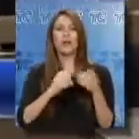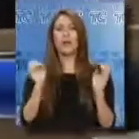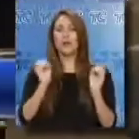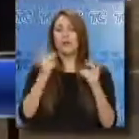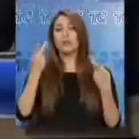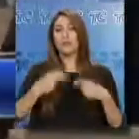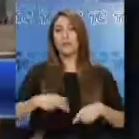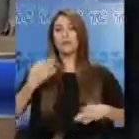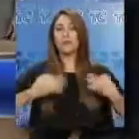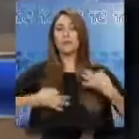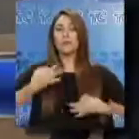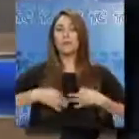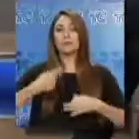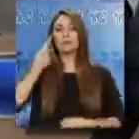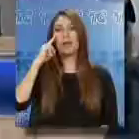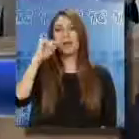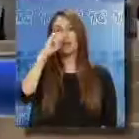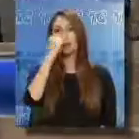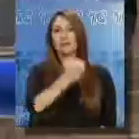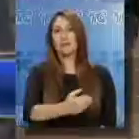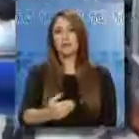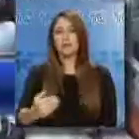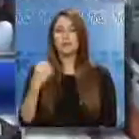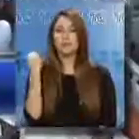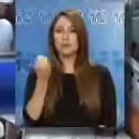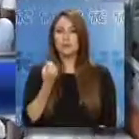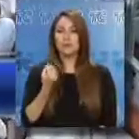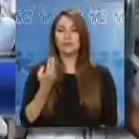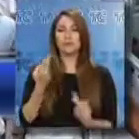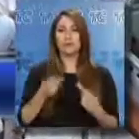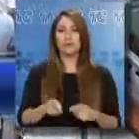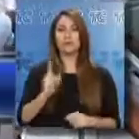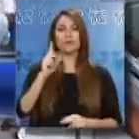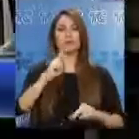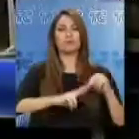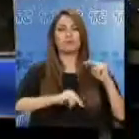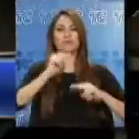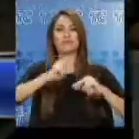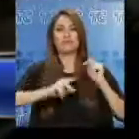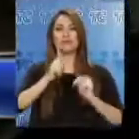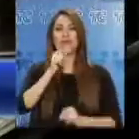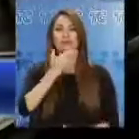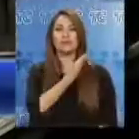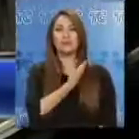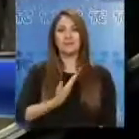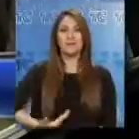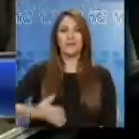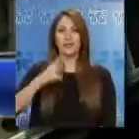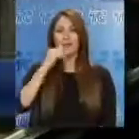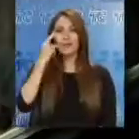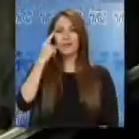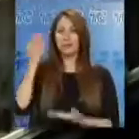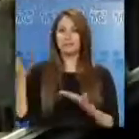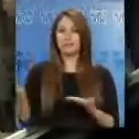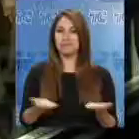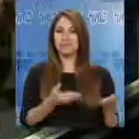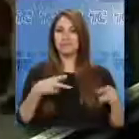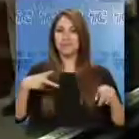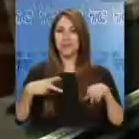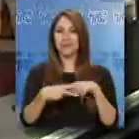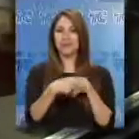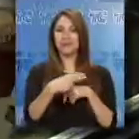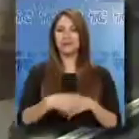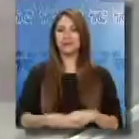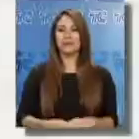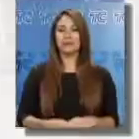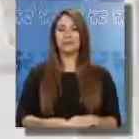velará también por el bienestar de los niños y adolescentes. La obra fue inaugurada por el presidente Rafael Correa. Este moderno